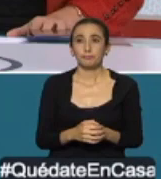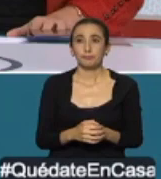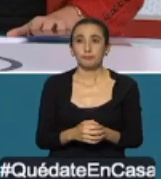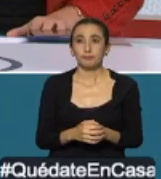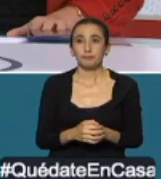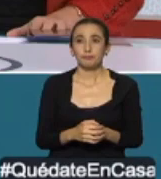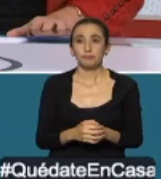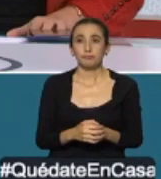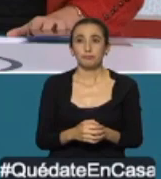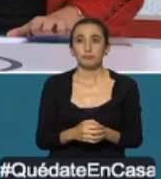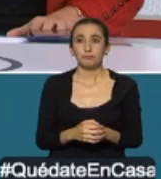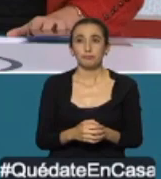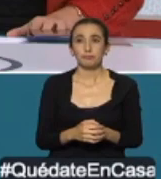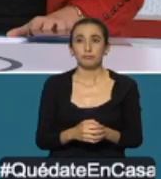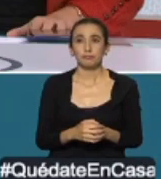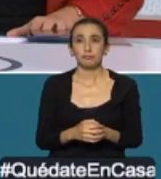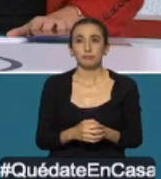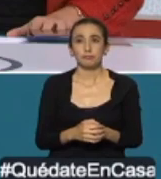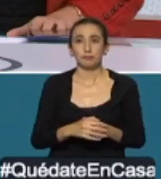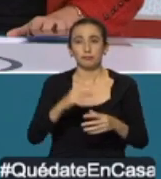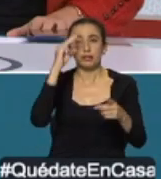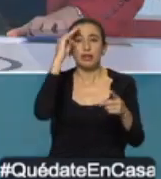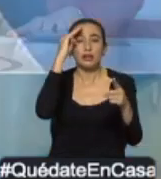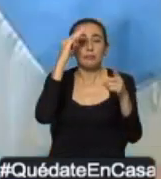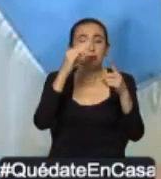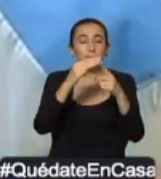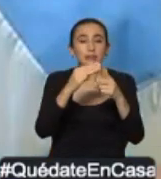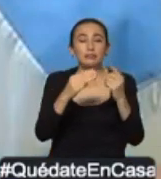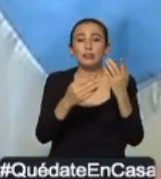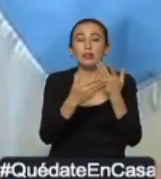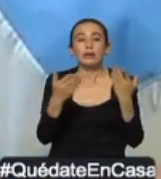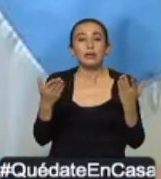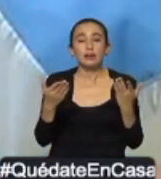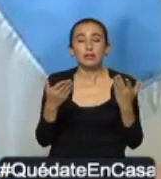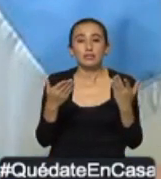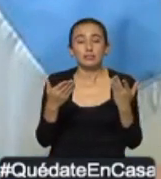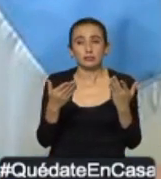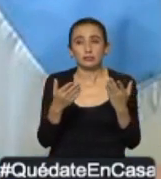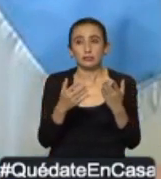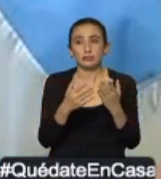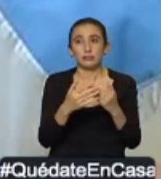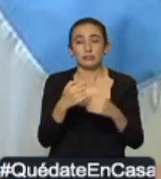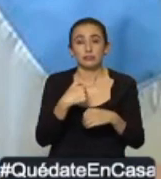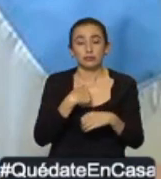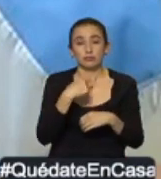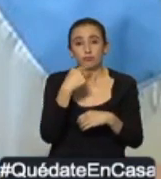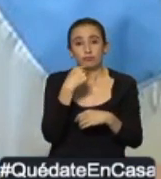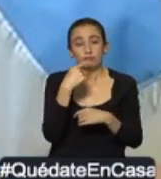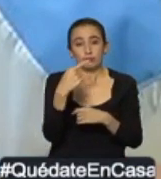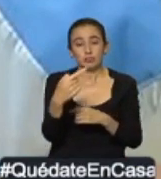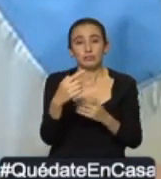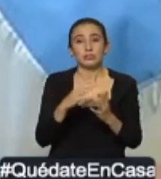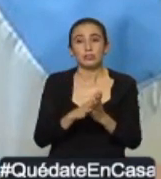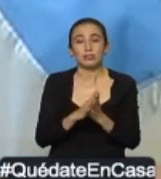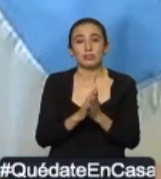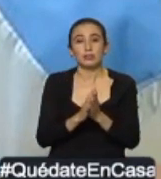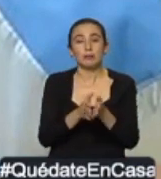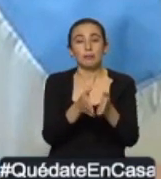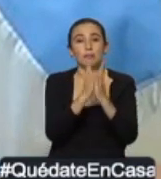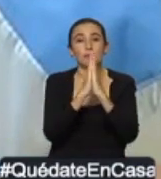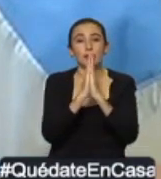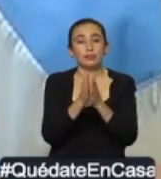sí sí por supuesto el mensaje es una una solicitud de continuar con